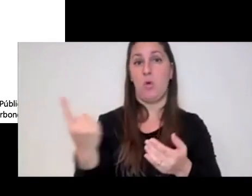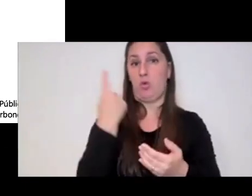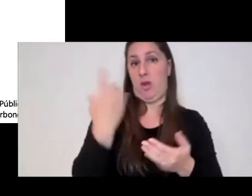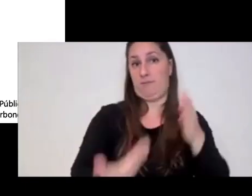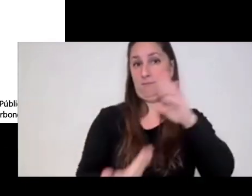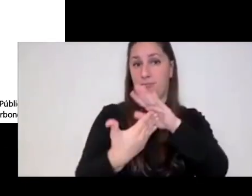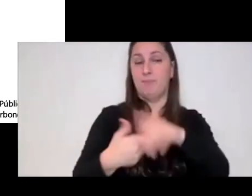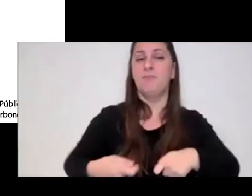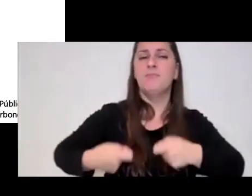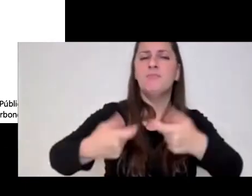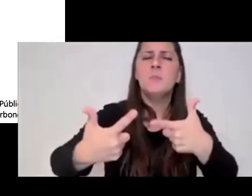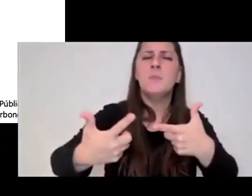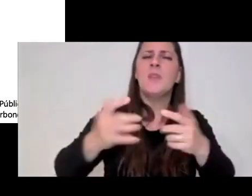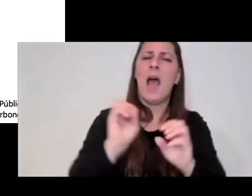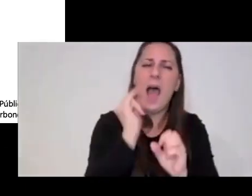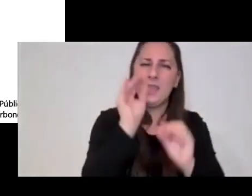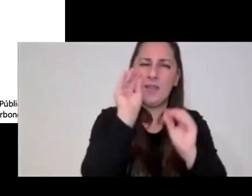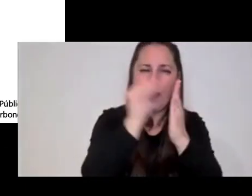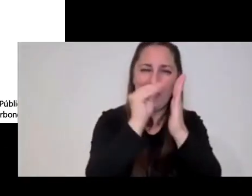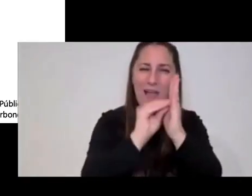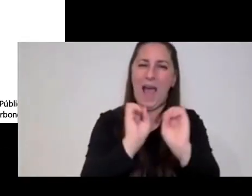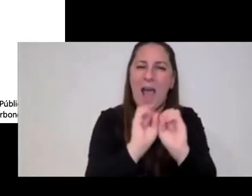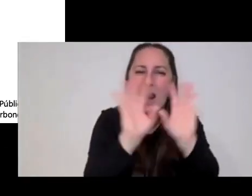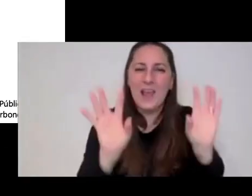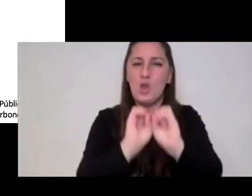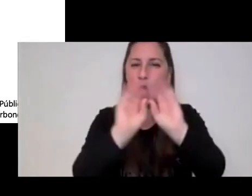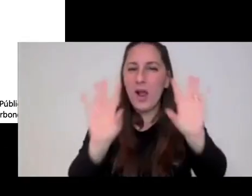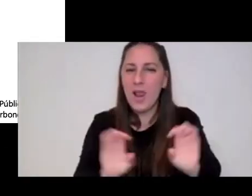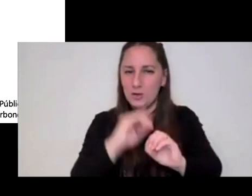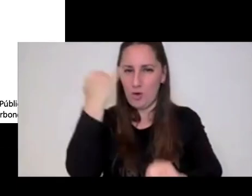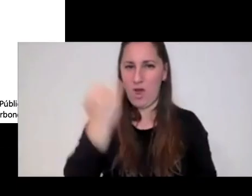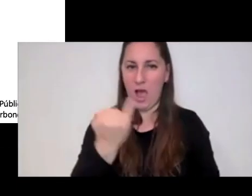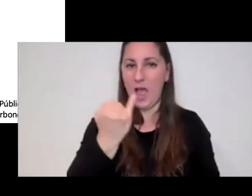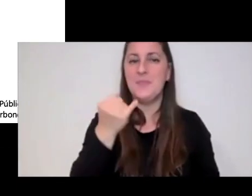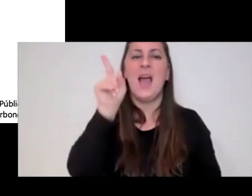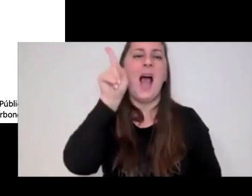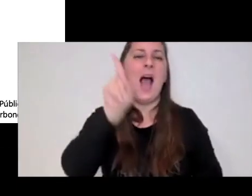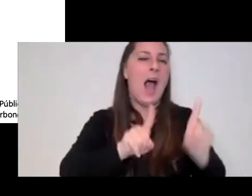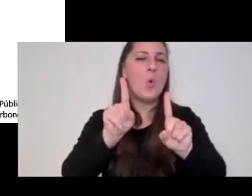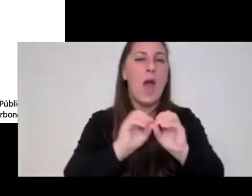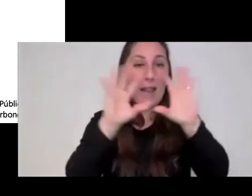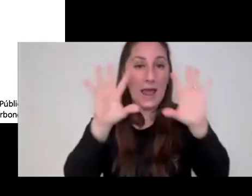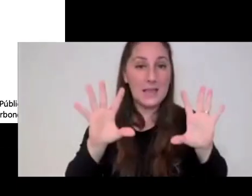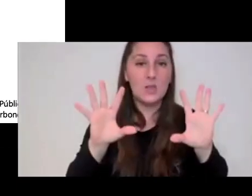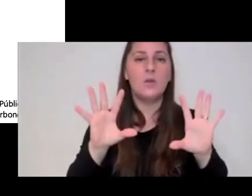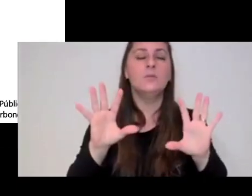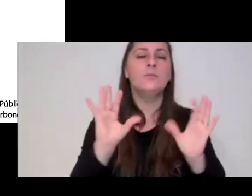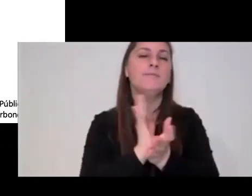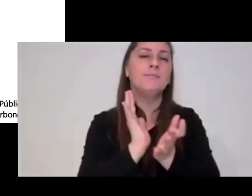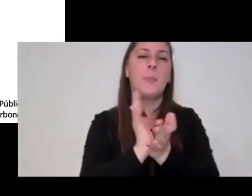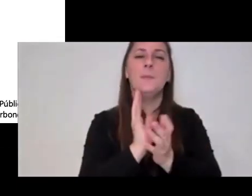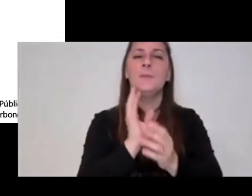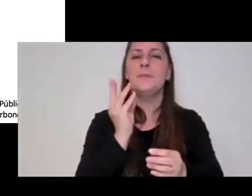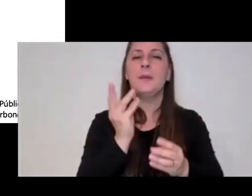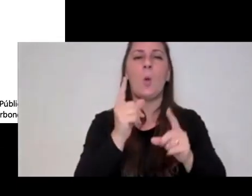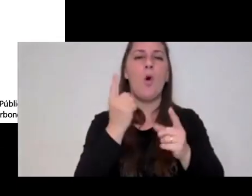unas aclaraciones. Y dentro de esas aclaraciones, de alguna manera, está terminando de cerrar el encuadre de